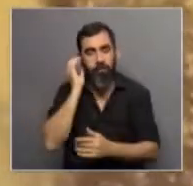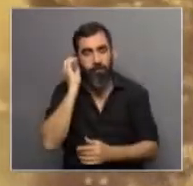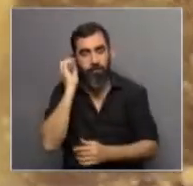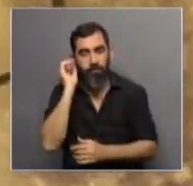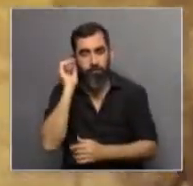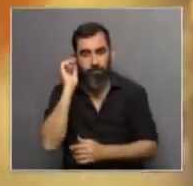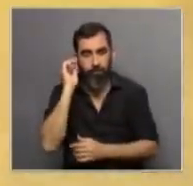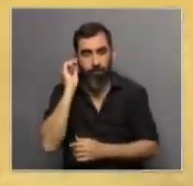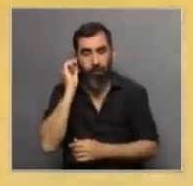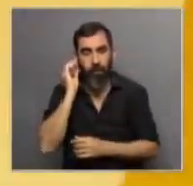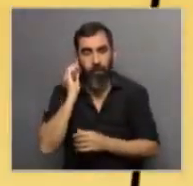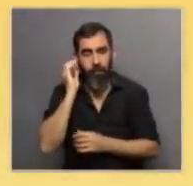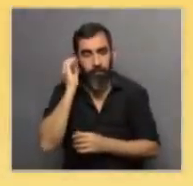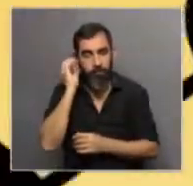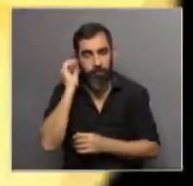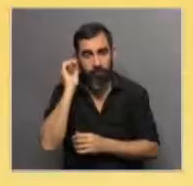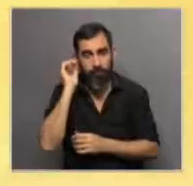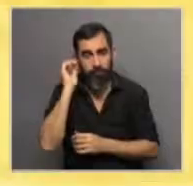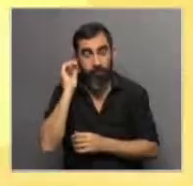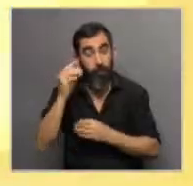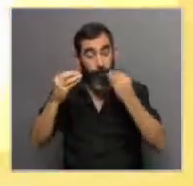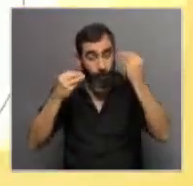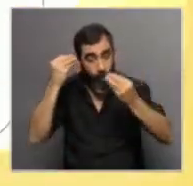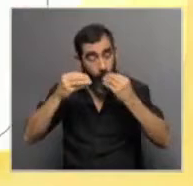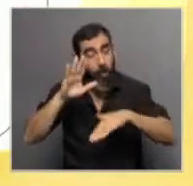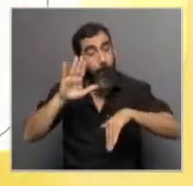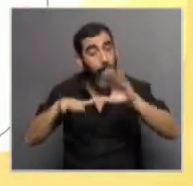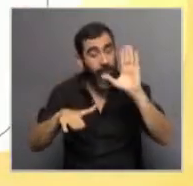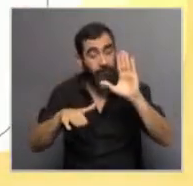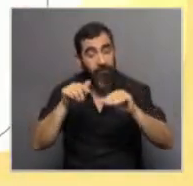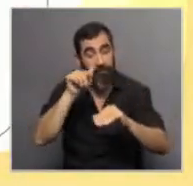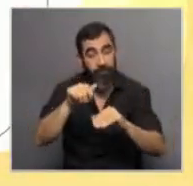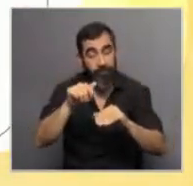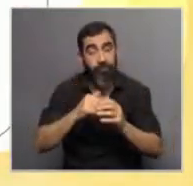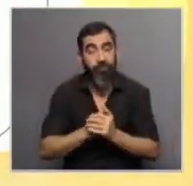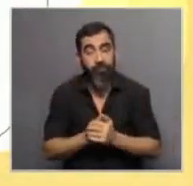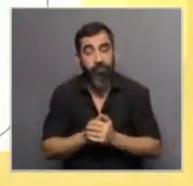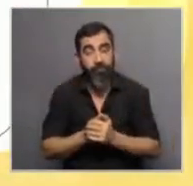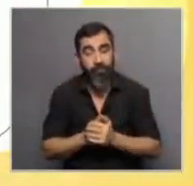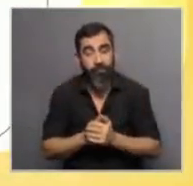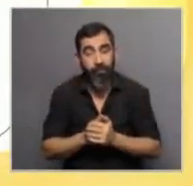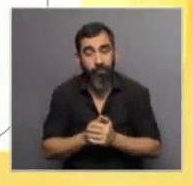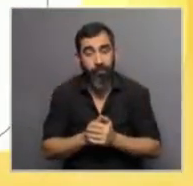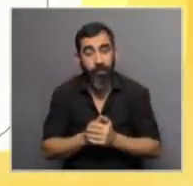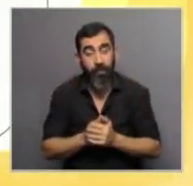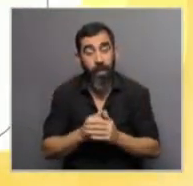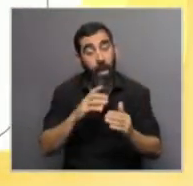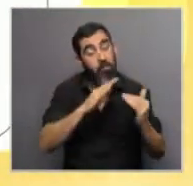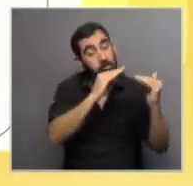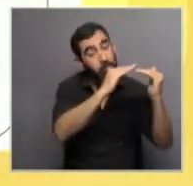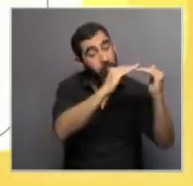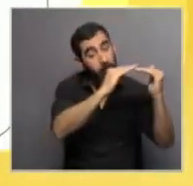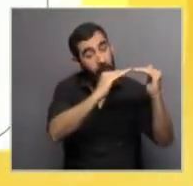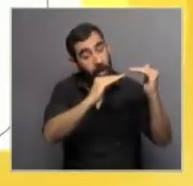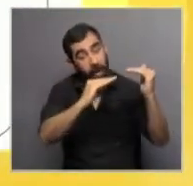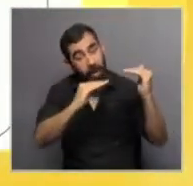para analizar y es la que a ustedes más los preocupa, que es el corte de lo que era una tasa de descenso